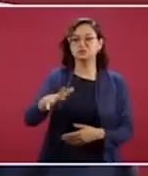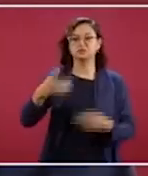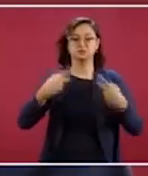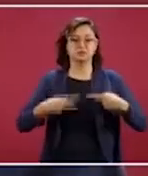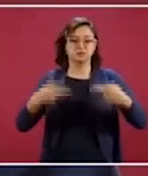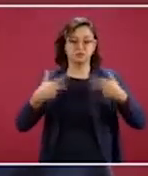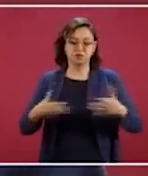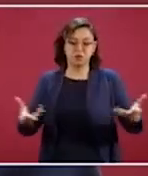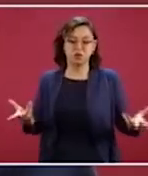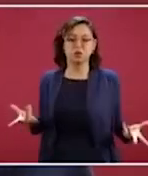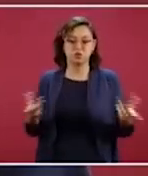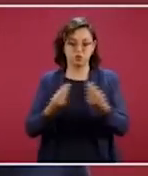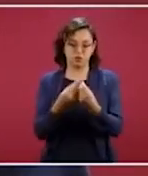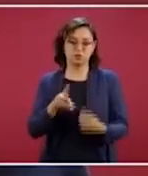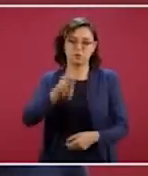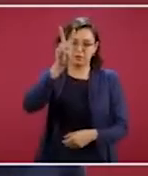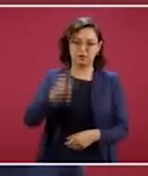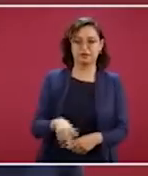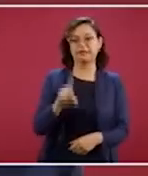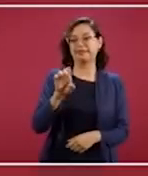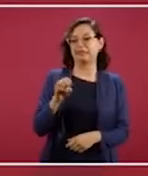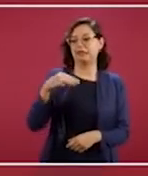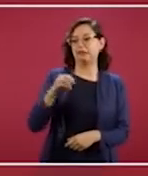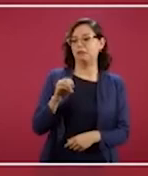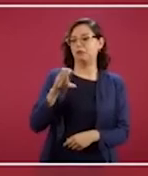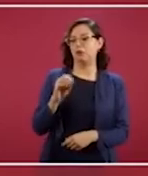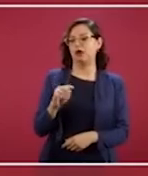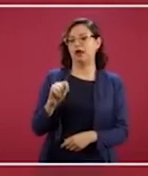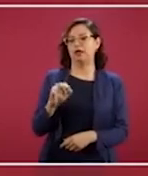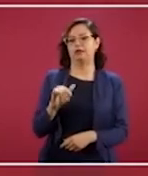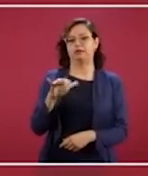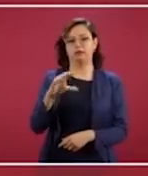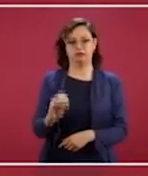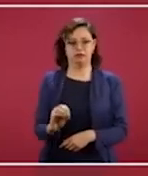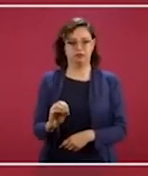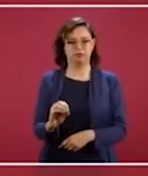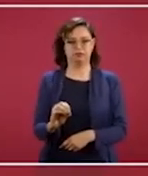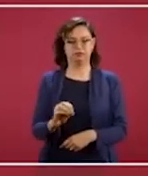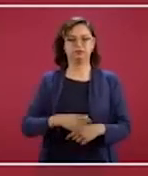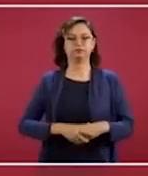un gobierno democrático no es